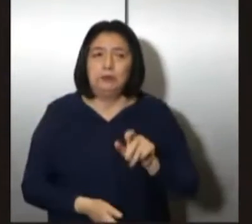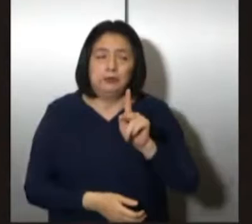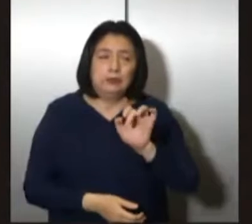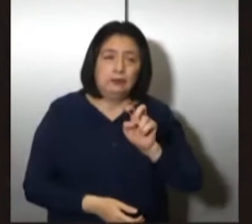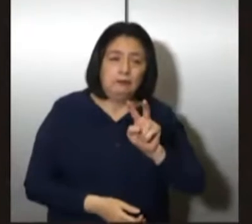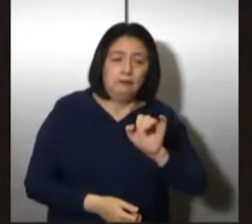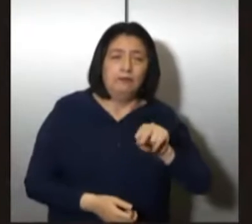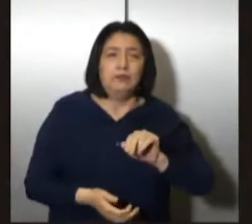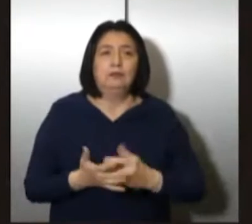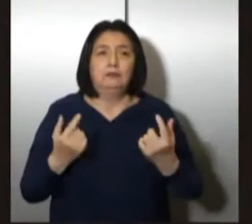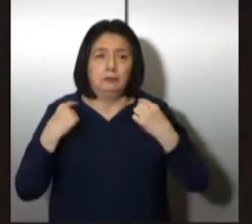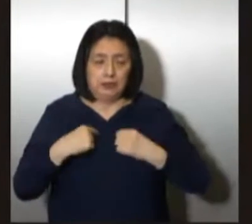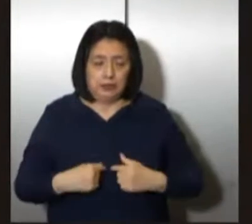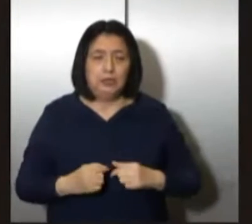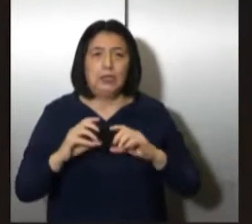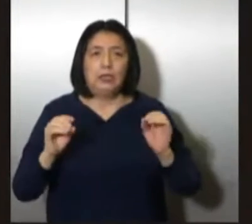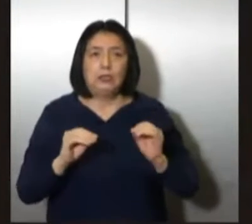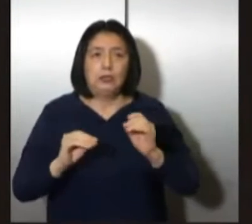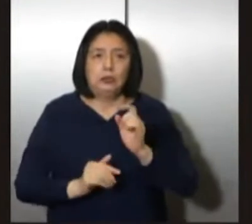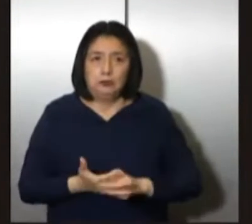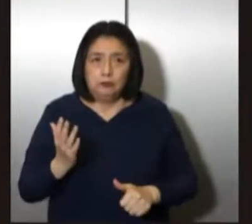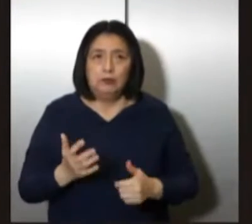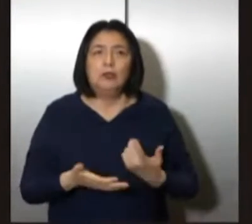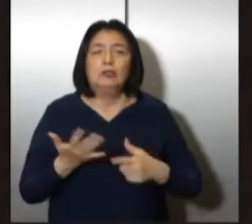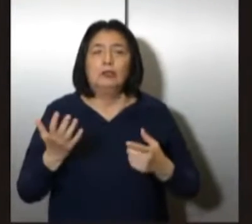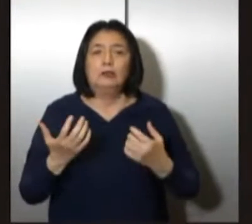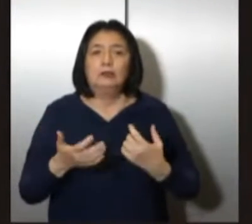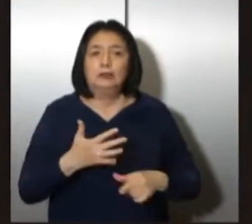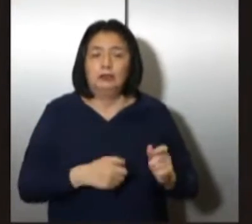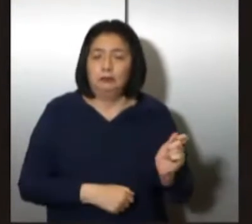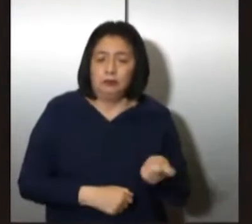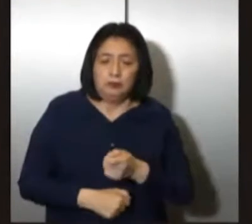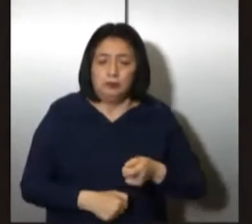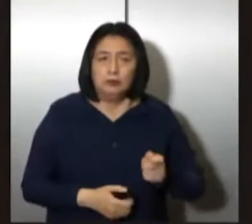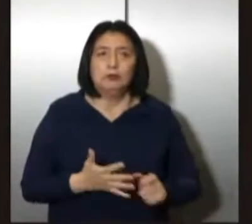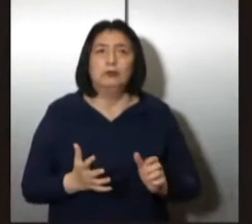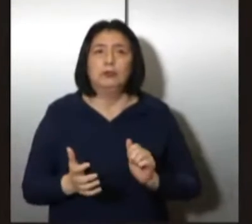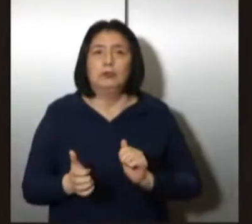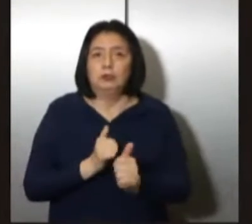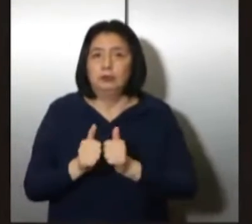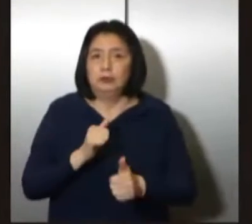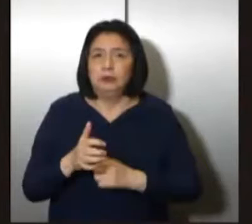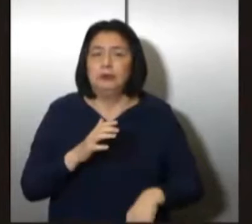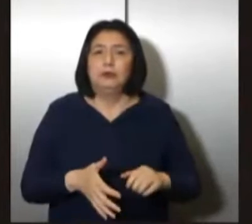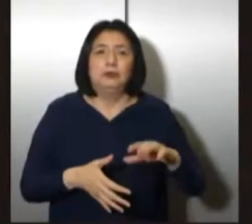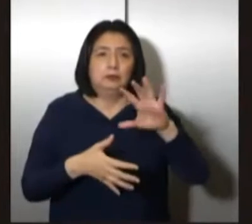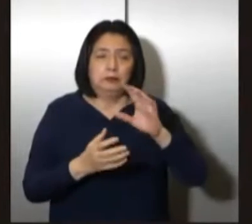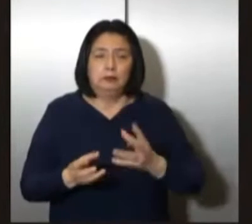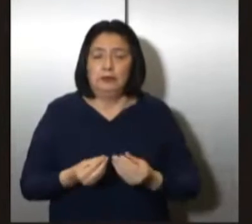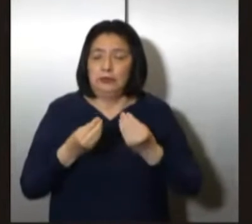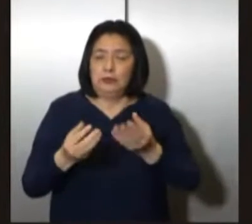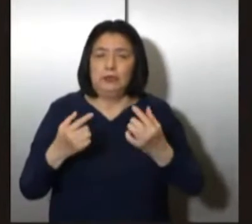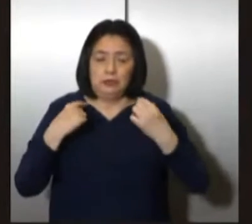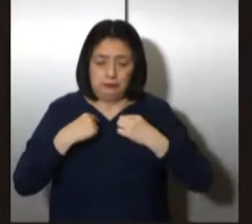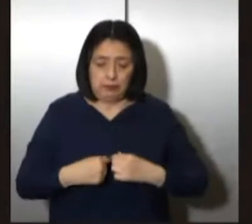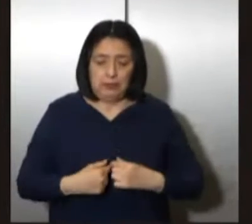Martínez, medalla de oro en la disciplina de frontón de los Juegos Panamericanos, para hacer entrega de las